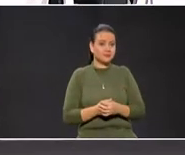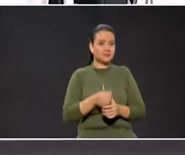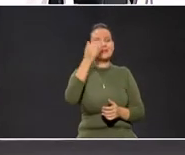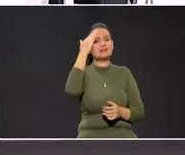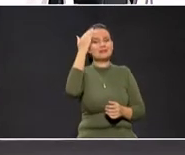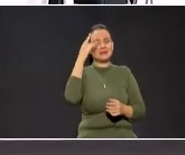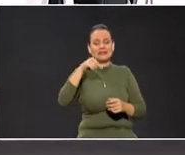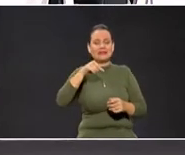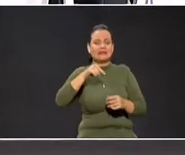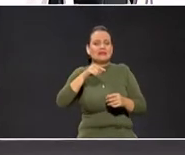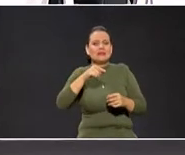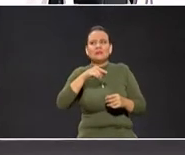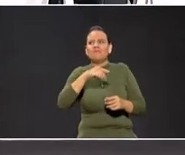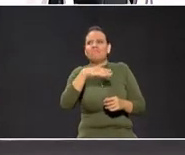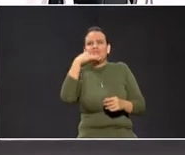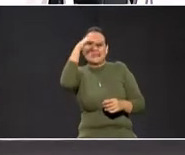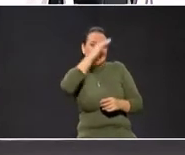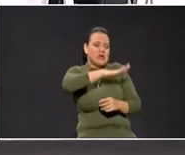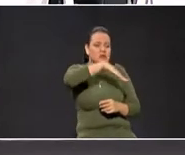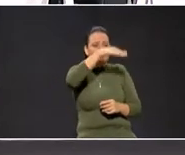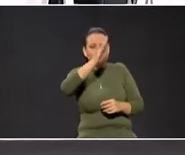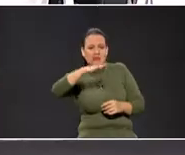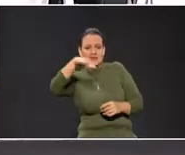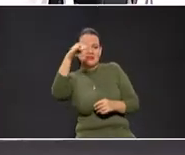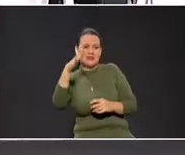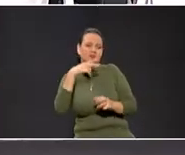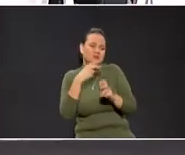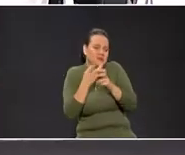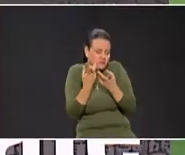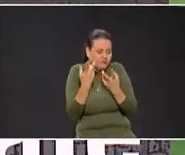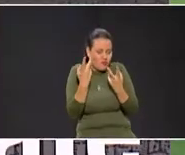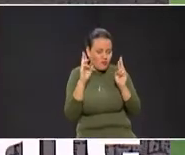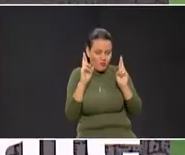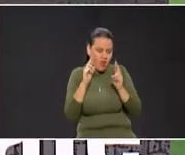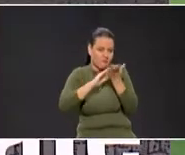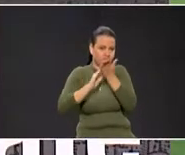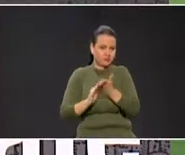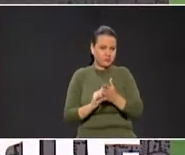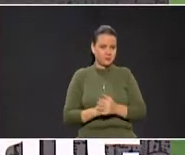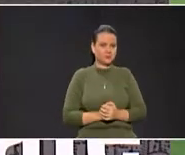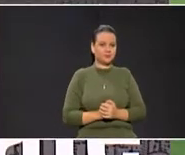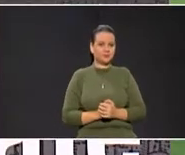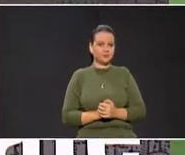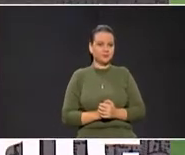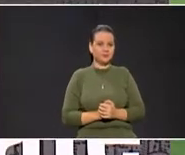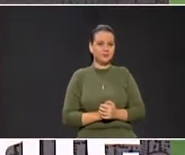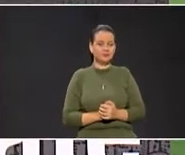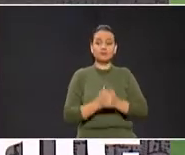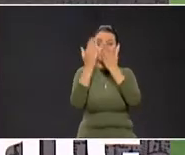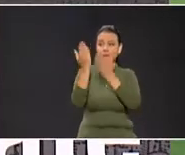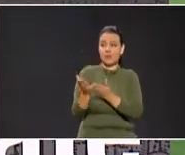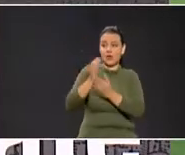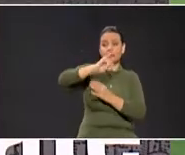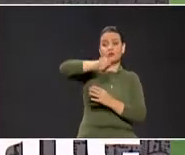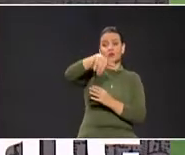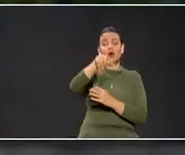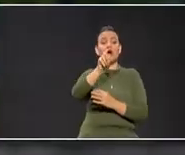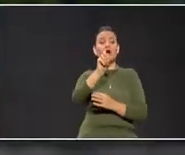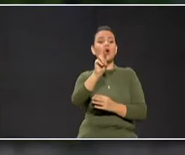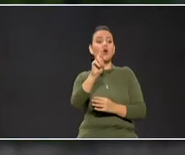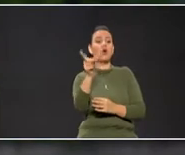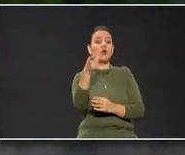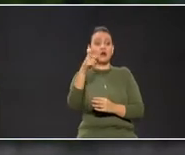topografía esperamos resolver eso en esa reforma muy bien el turno es para jorge gutiérrez un saludo muy